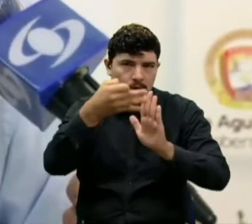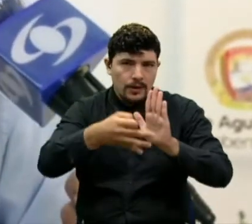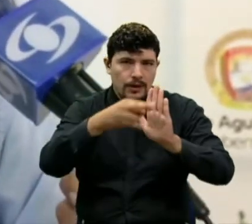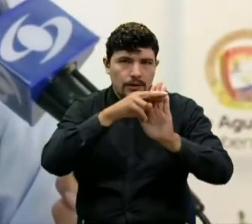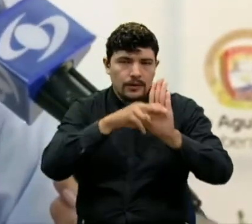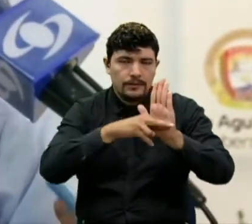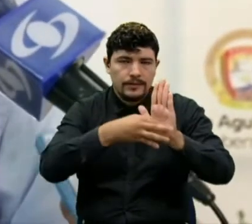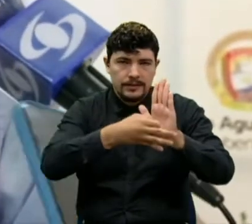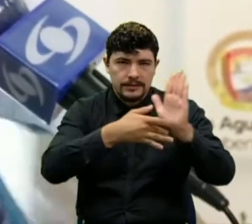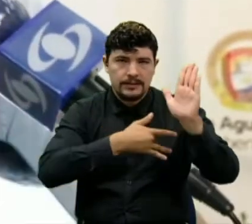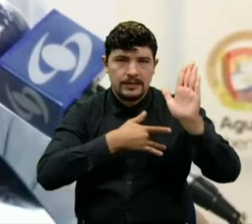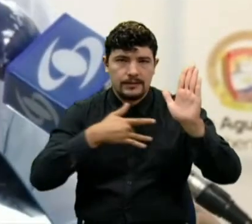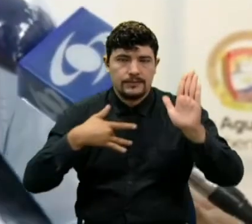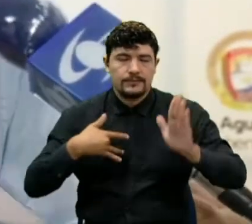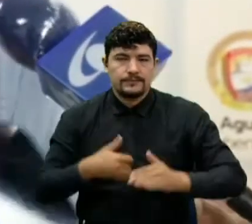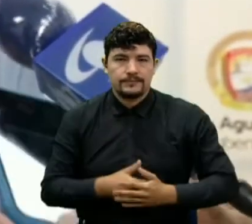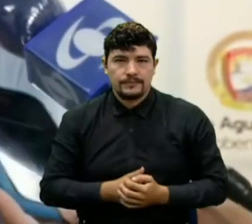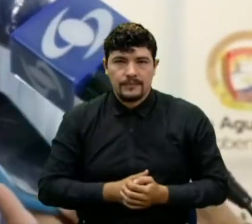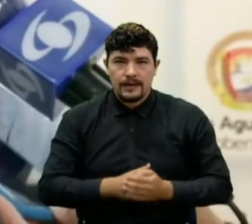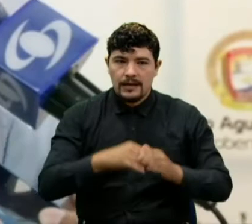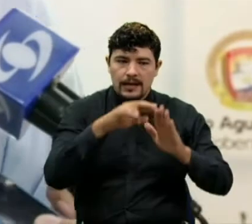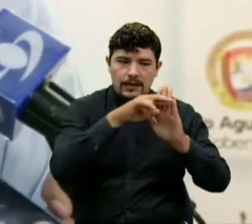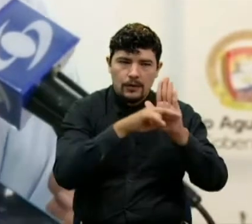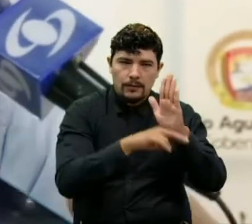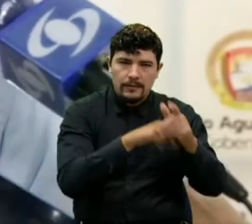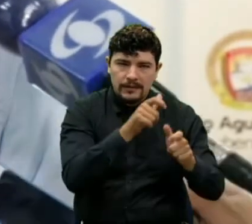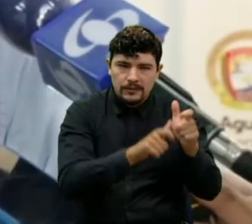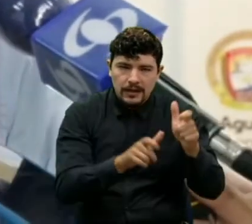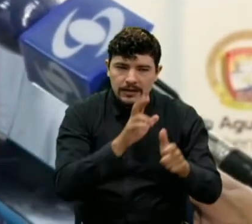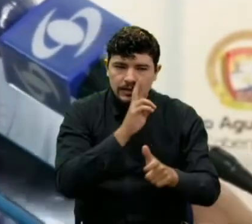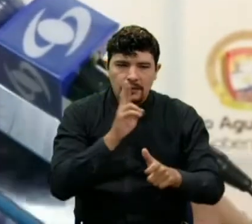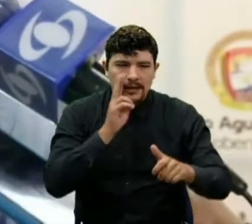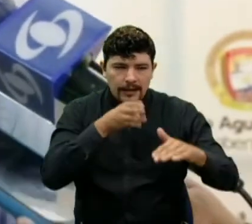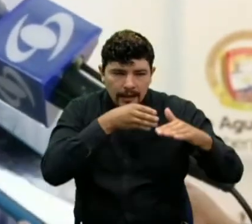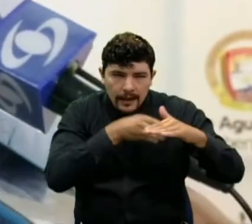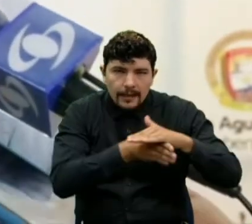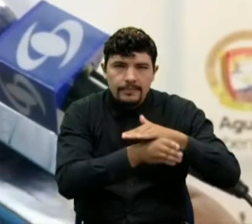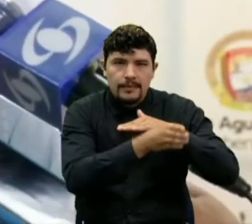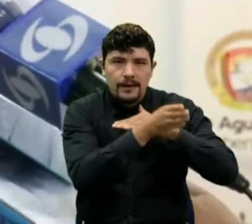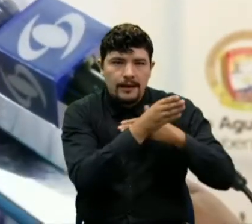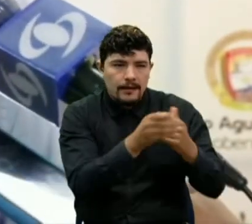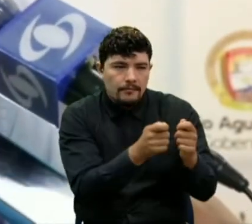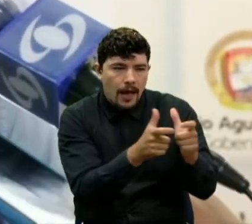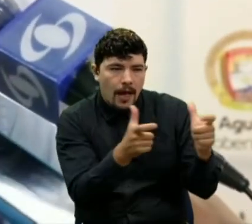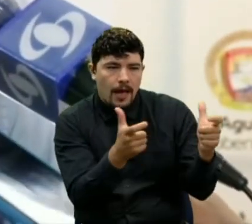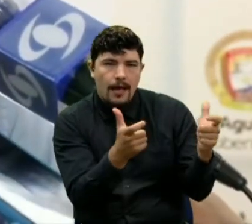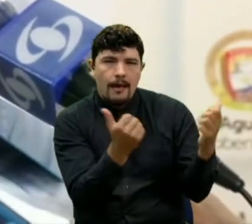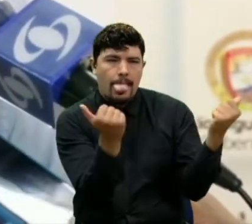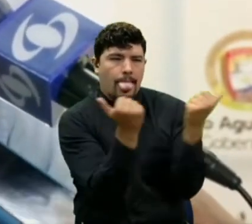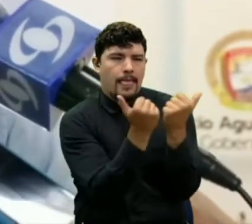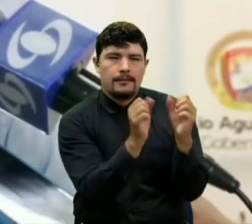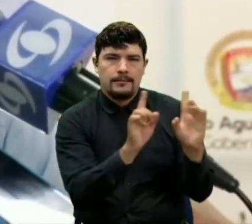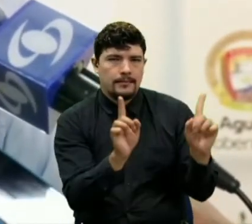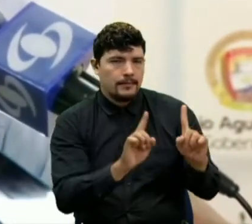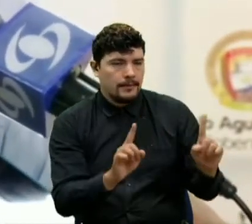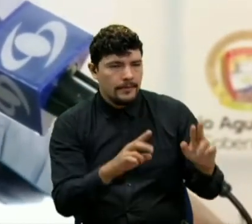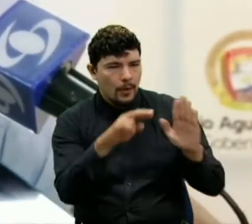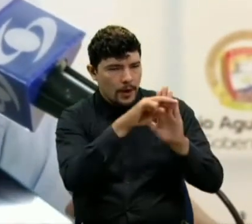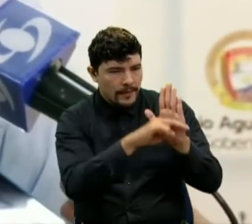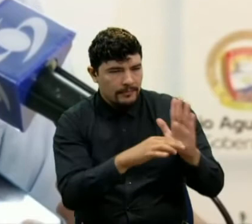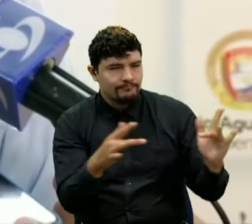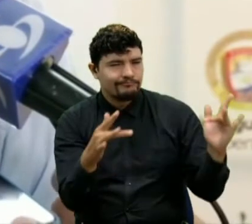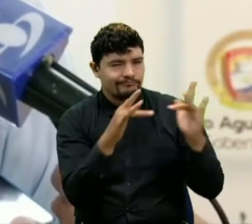los aforos en los restaurantes en la cual se hace la recomendación para que haya